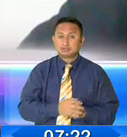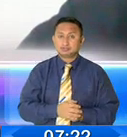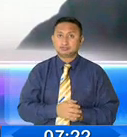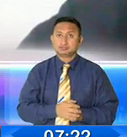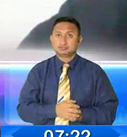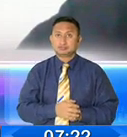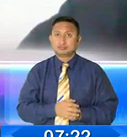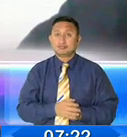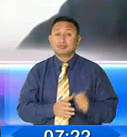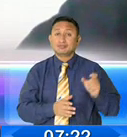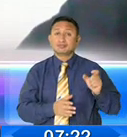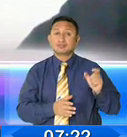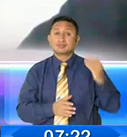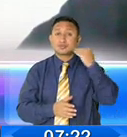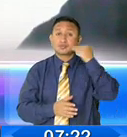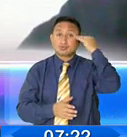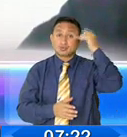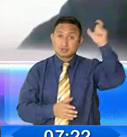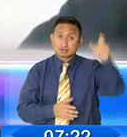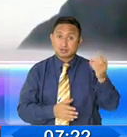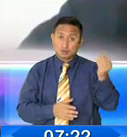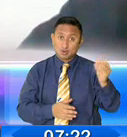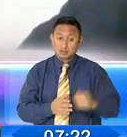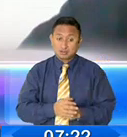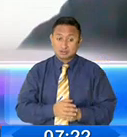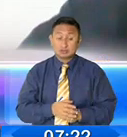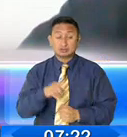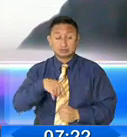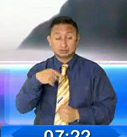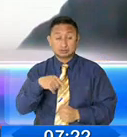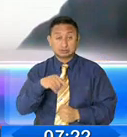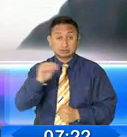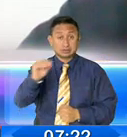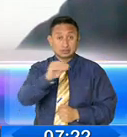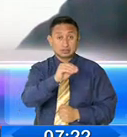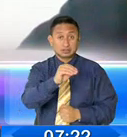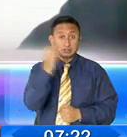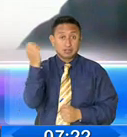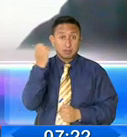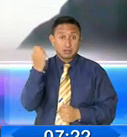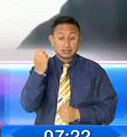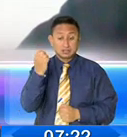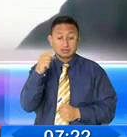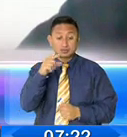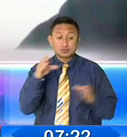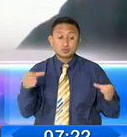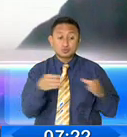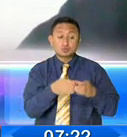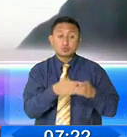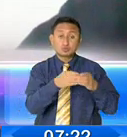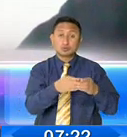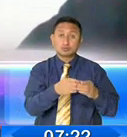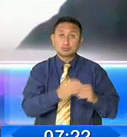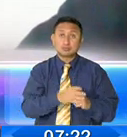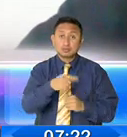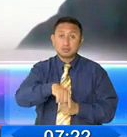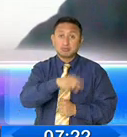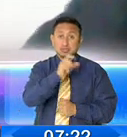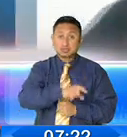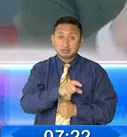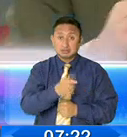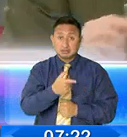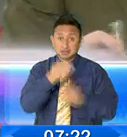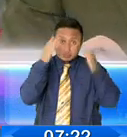adultos jóvenes. Y en este caso, pues hay que encender las alarmas también porque es una población que se está volviendo vulnerable. A ver,